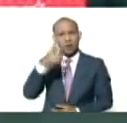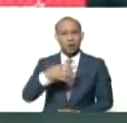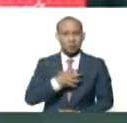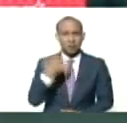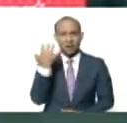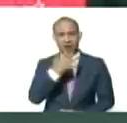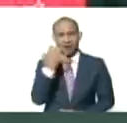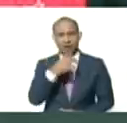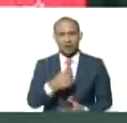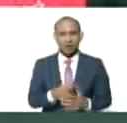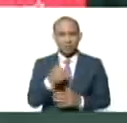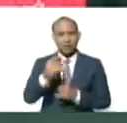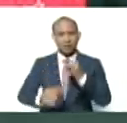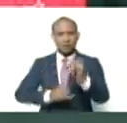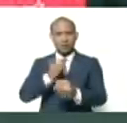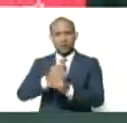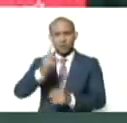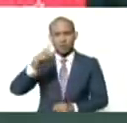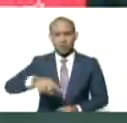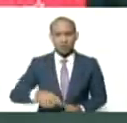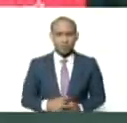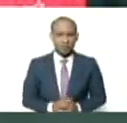programa, internacional además,